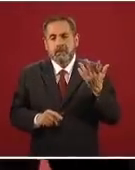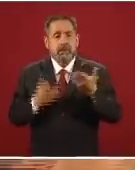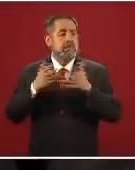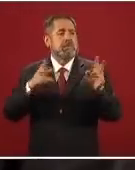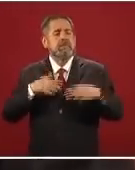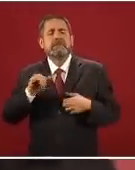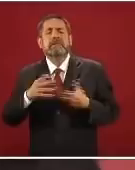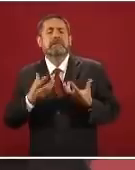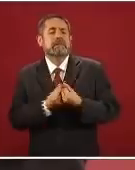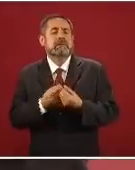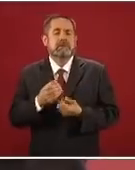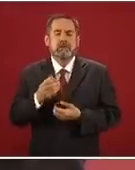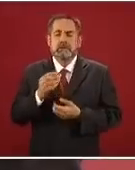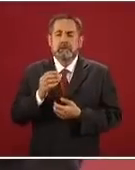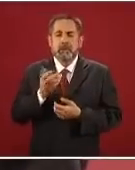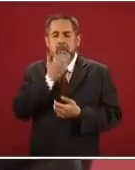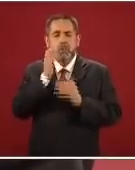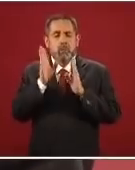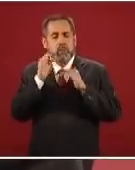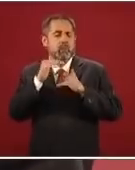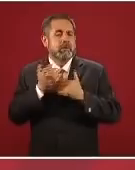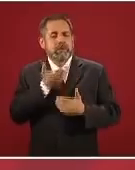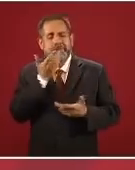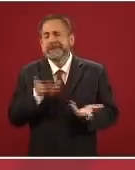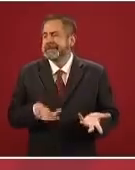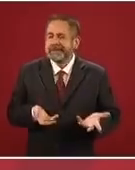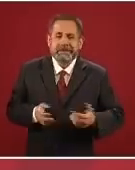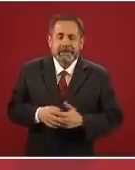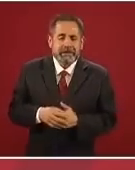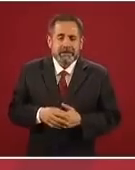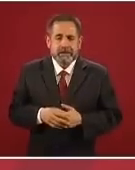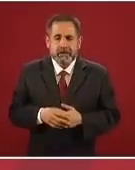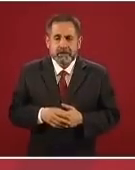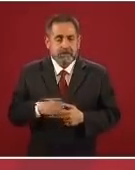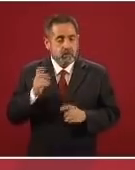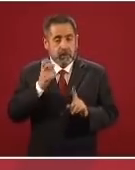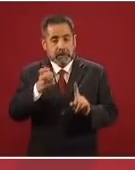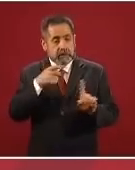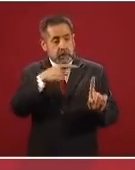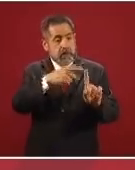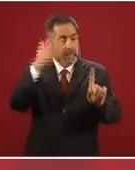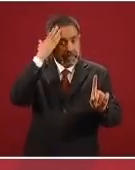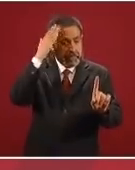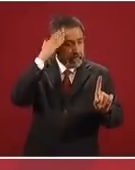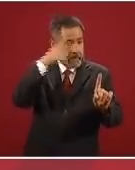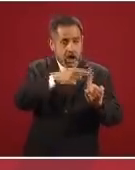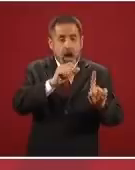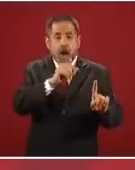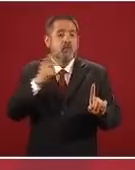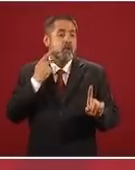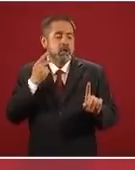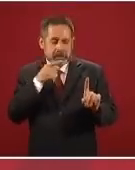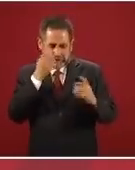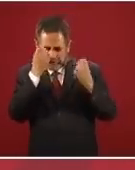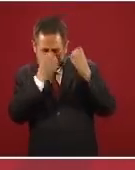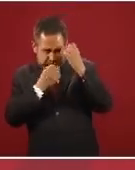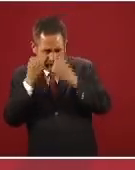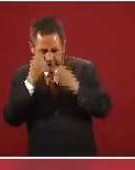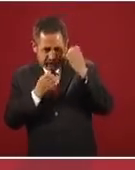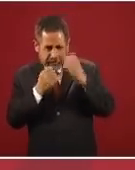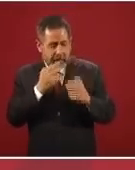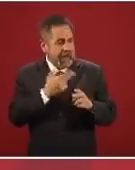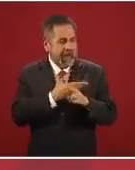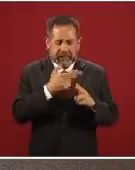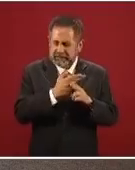abierta. Por eso, cuando se juzga a un dirigente, cuando se juzga a un político, se tiene que hacer hasta la